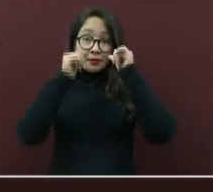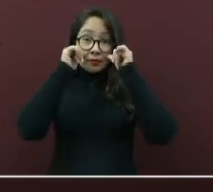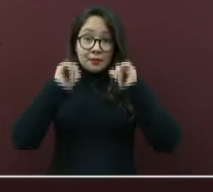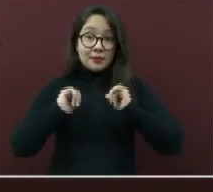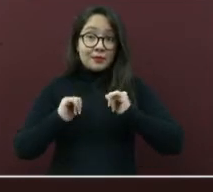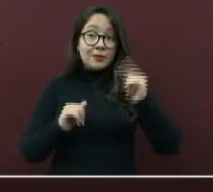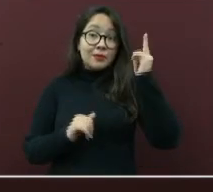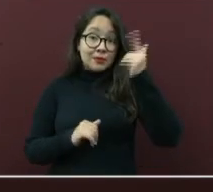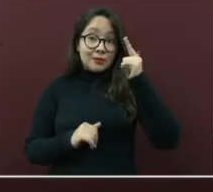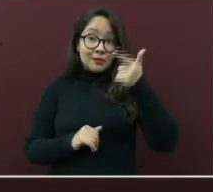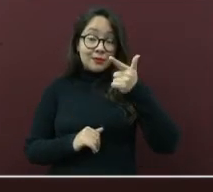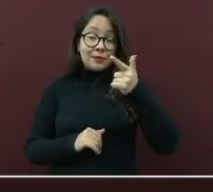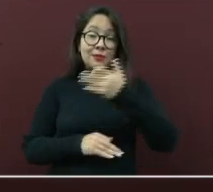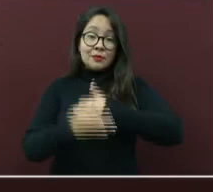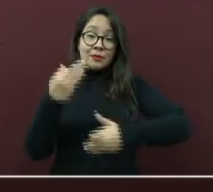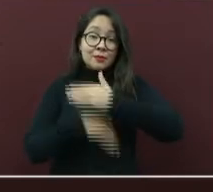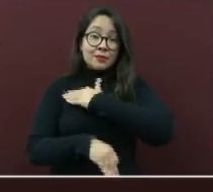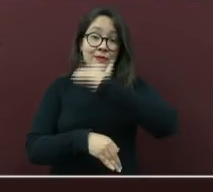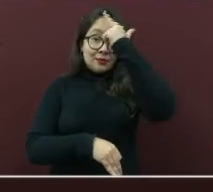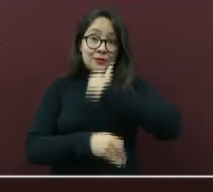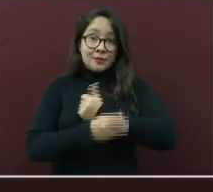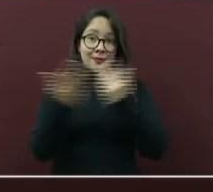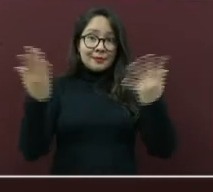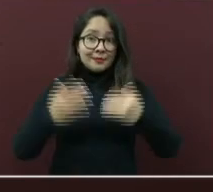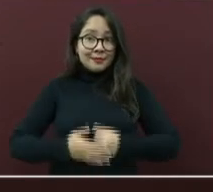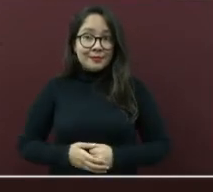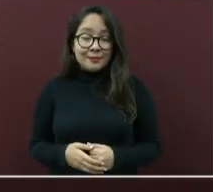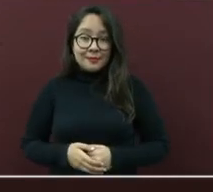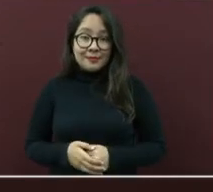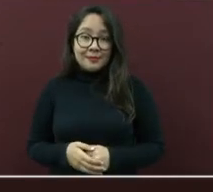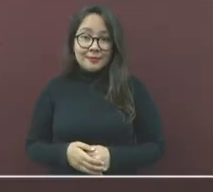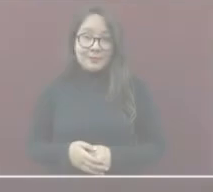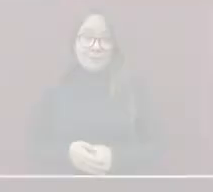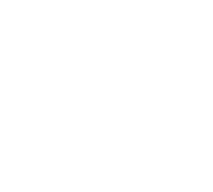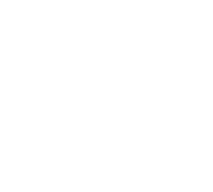en que pasen ustedes muy pero muy buenas noches